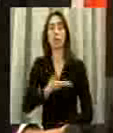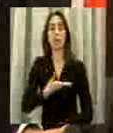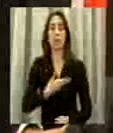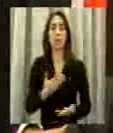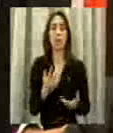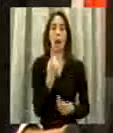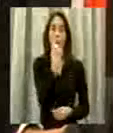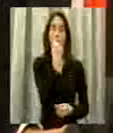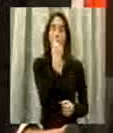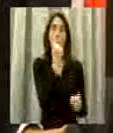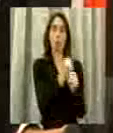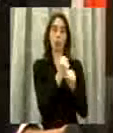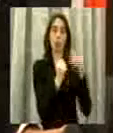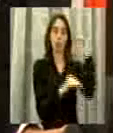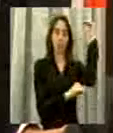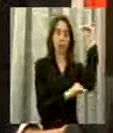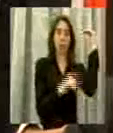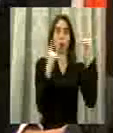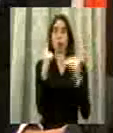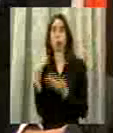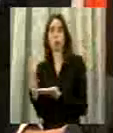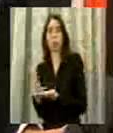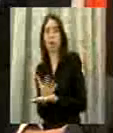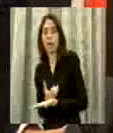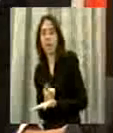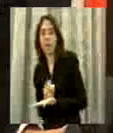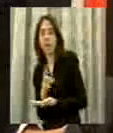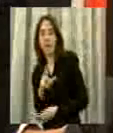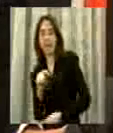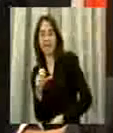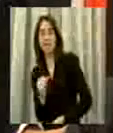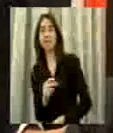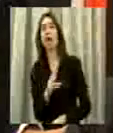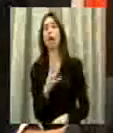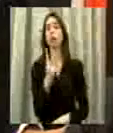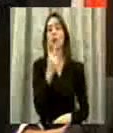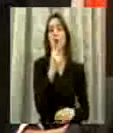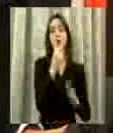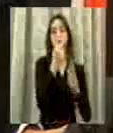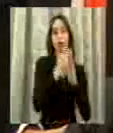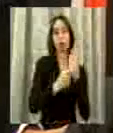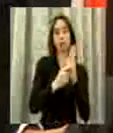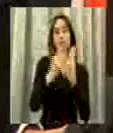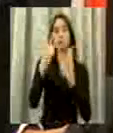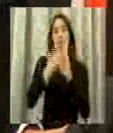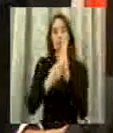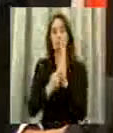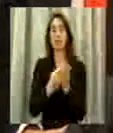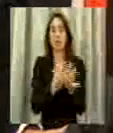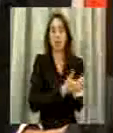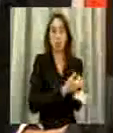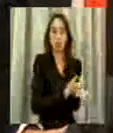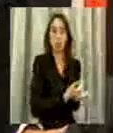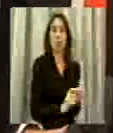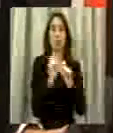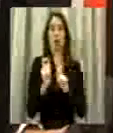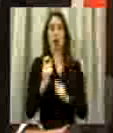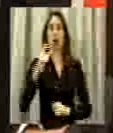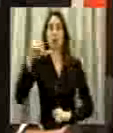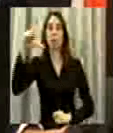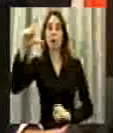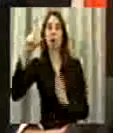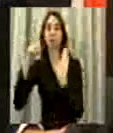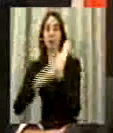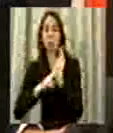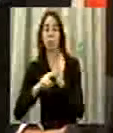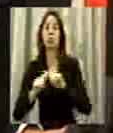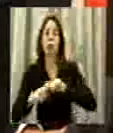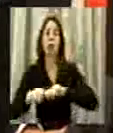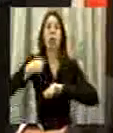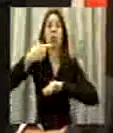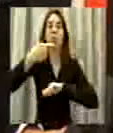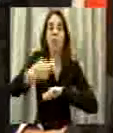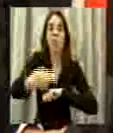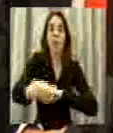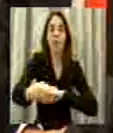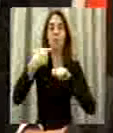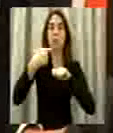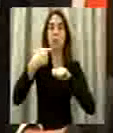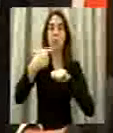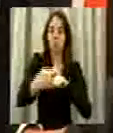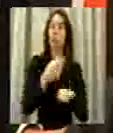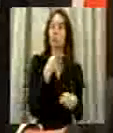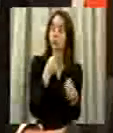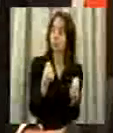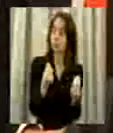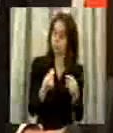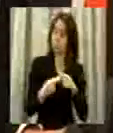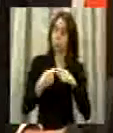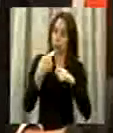un solo empleador y una sola renta, y por ejemplo tengan 2 o 3 meses de ingreso, pagaron mucho más impuestos, les vamos a devolver, y se los vamos a devolver con